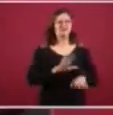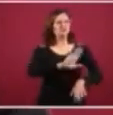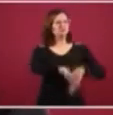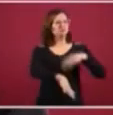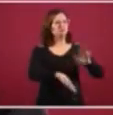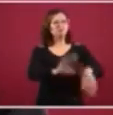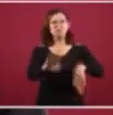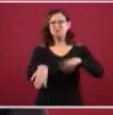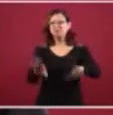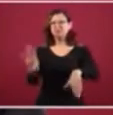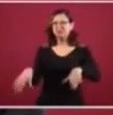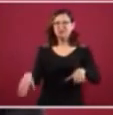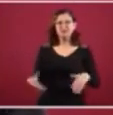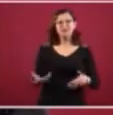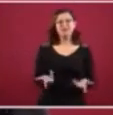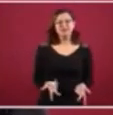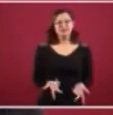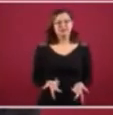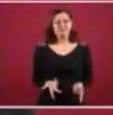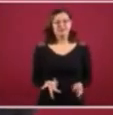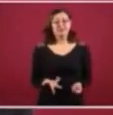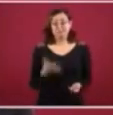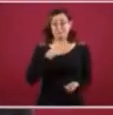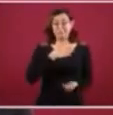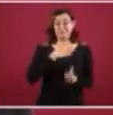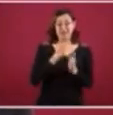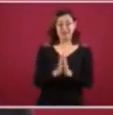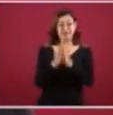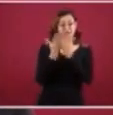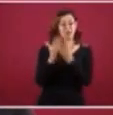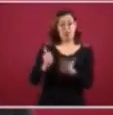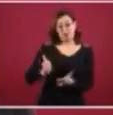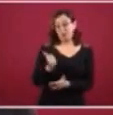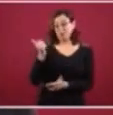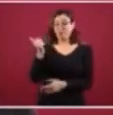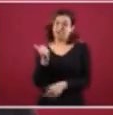masacres. Ahí en el libro, aprovechando,